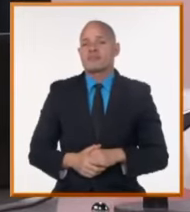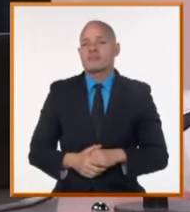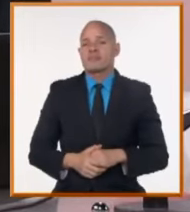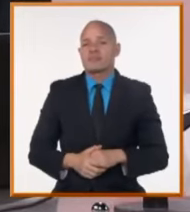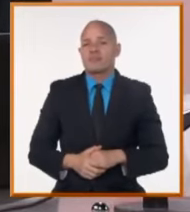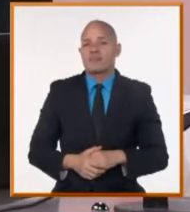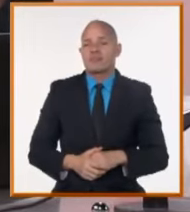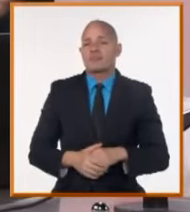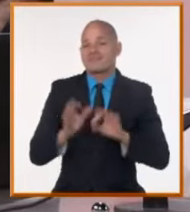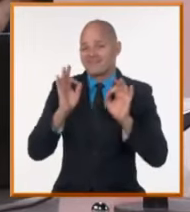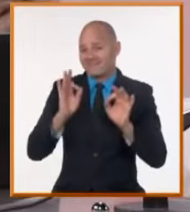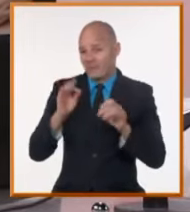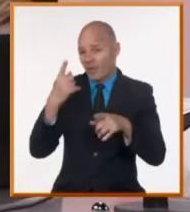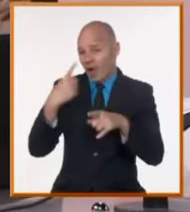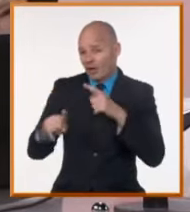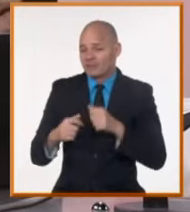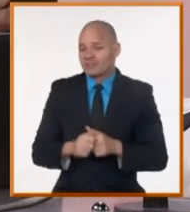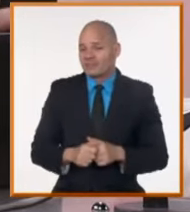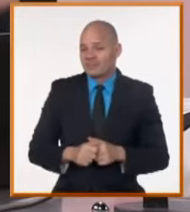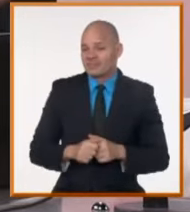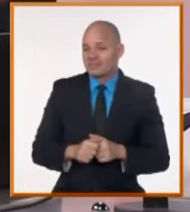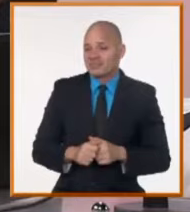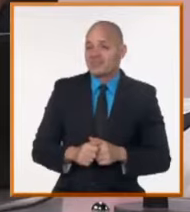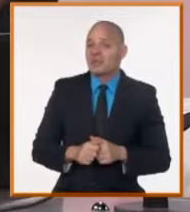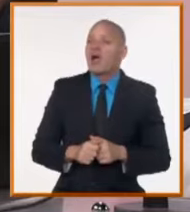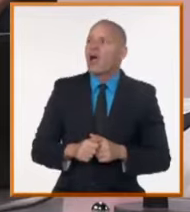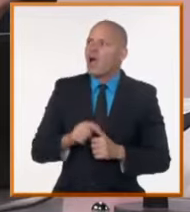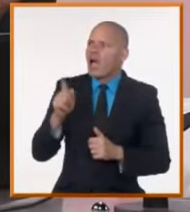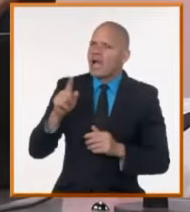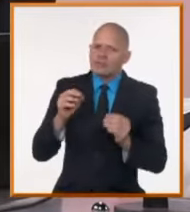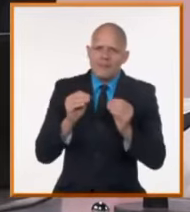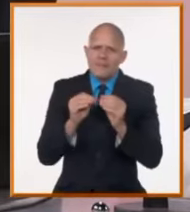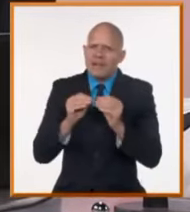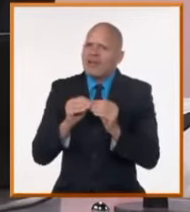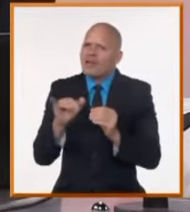históricos, de Bolívar, lo que también pasó con Martí, de alguna manera también, como él